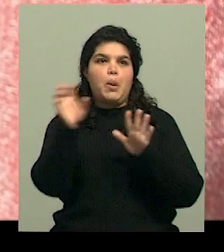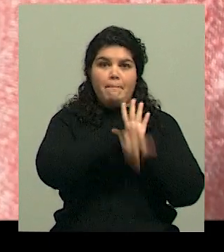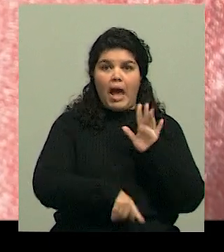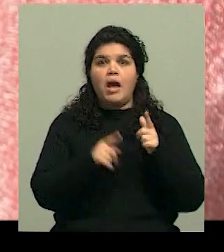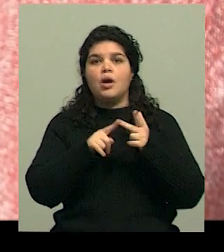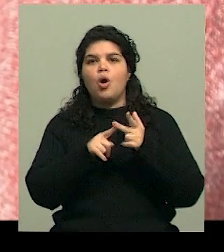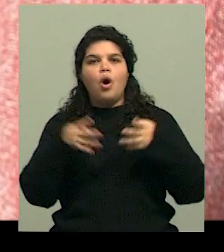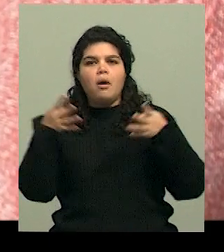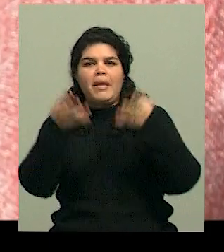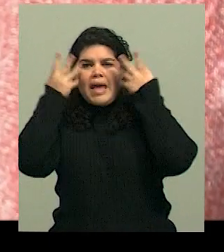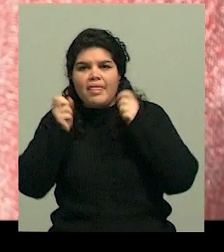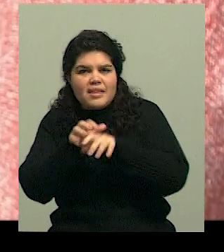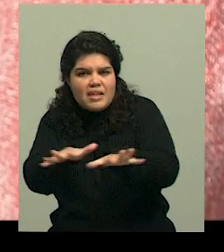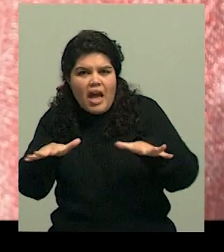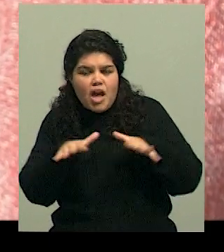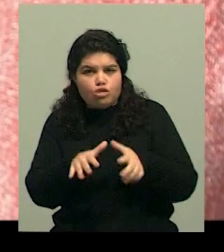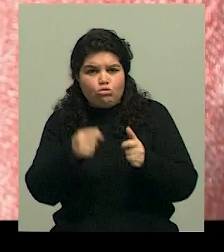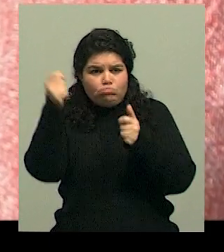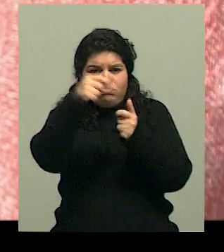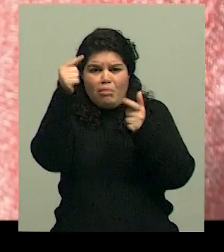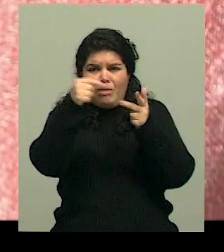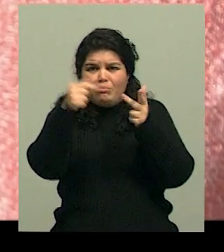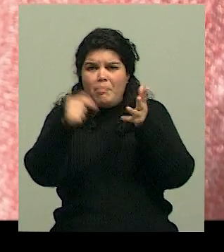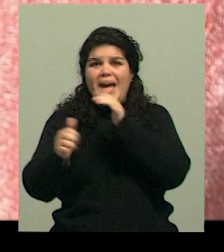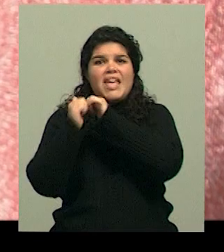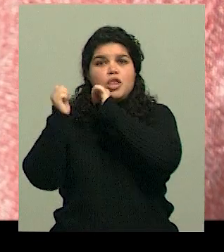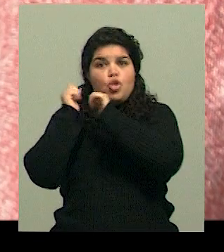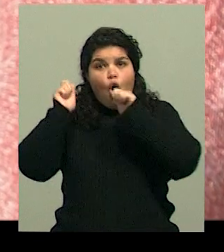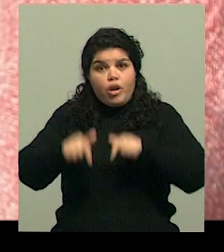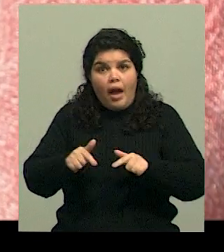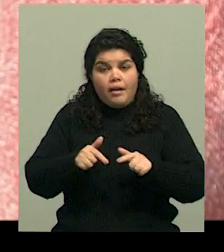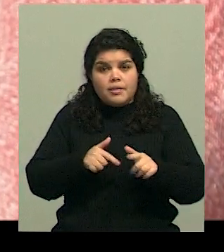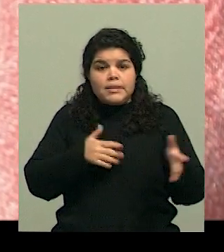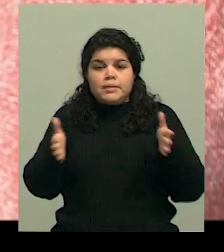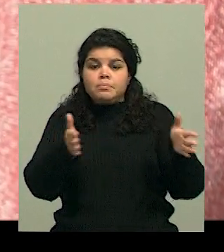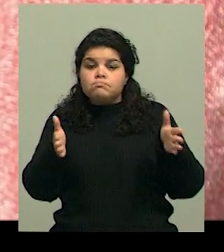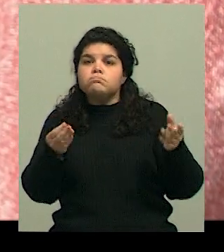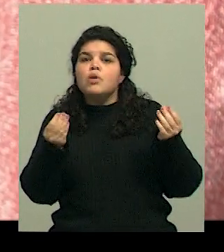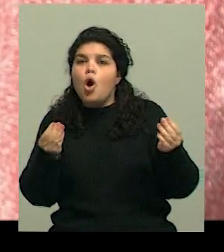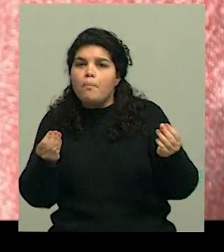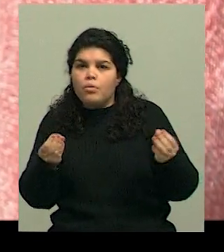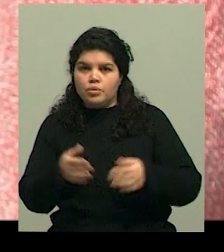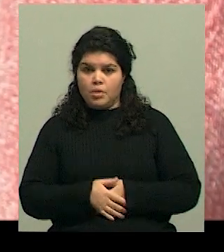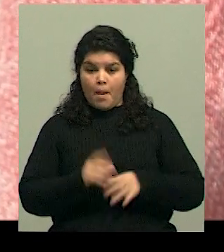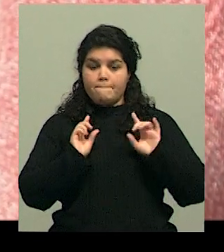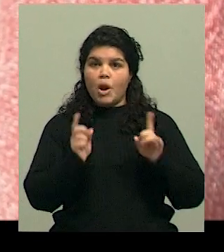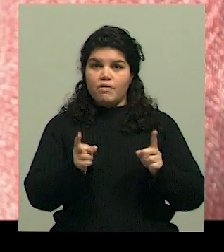del desierto, bueno, etcétera. Lean, tienen